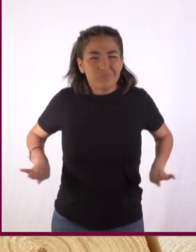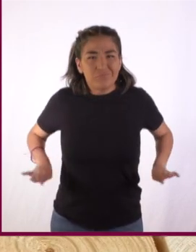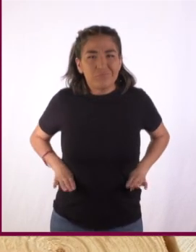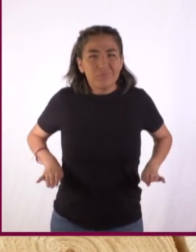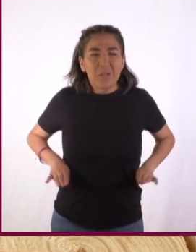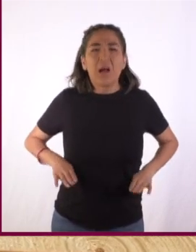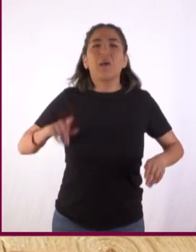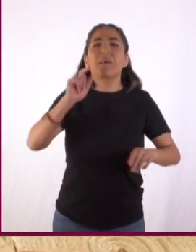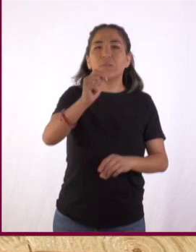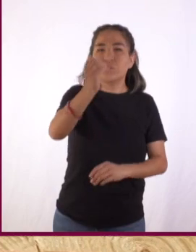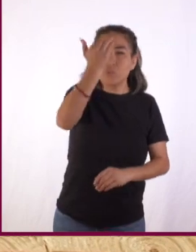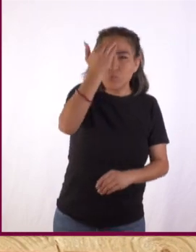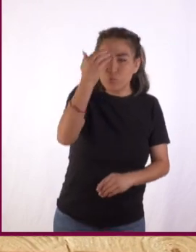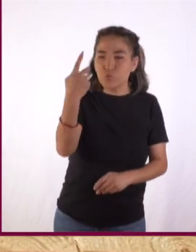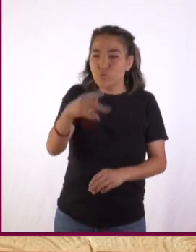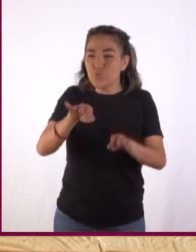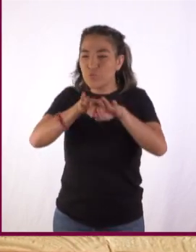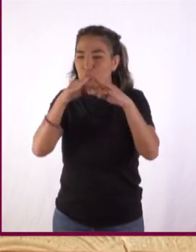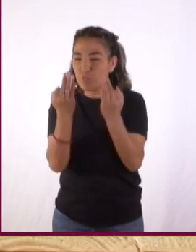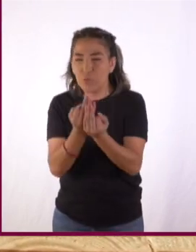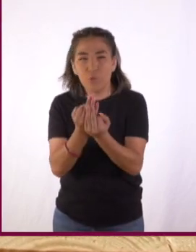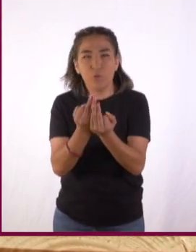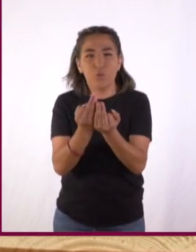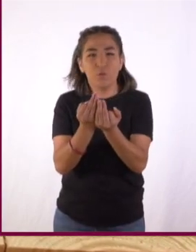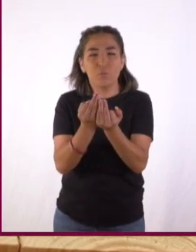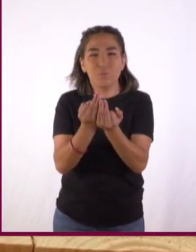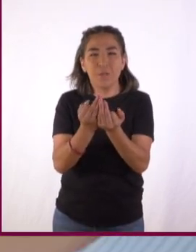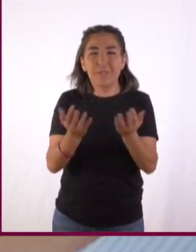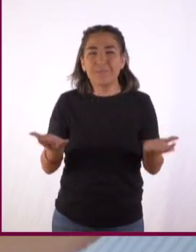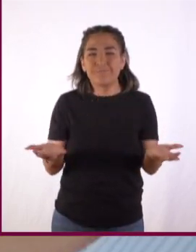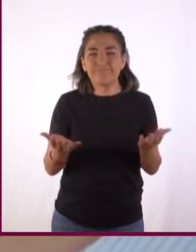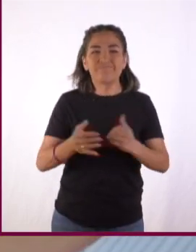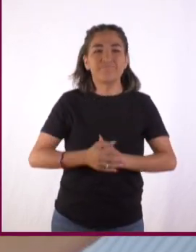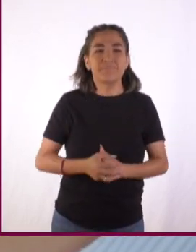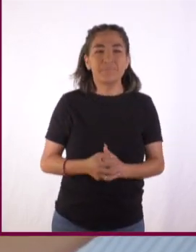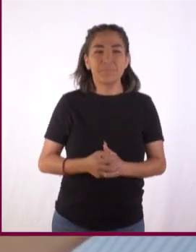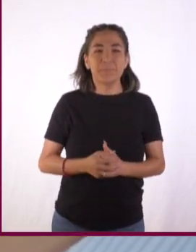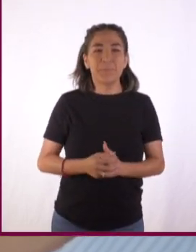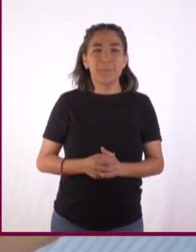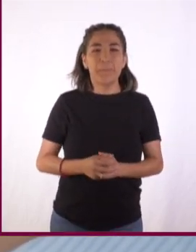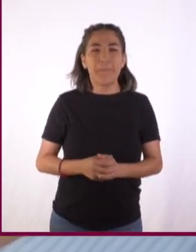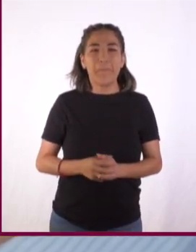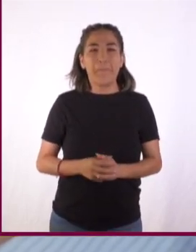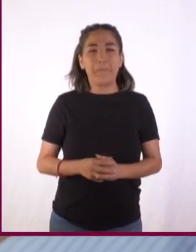propiedades, podemos conocer la forma en que van a